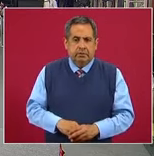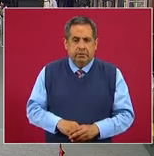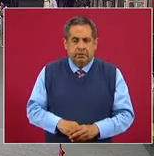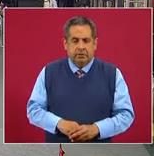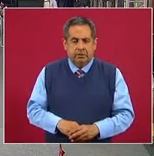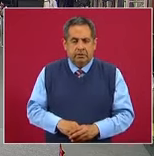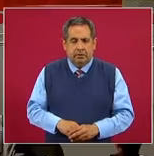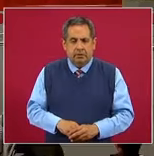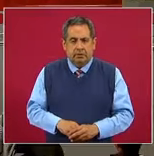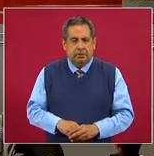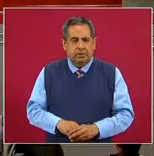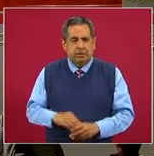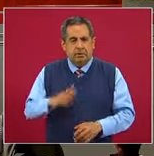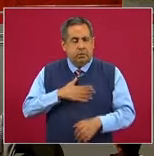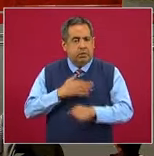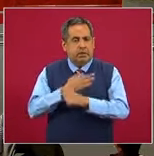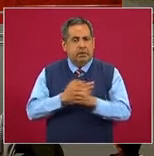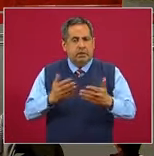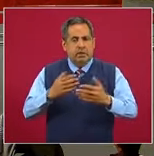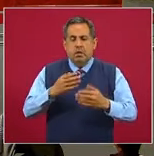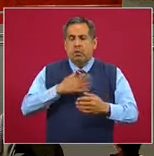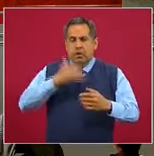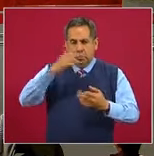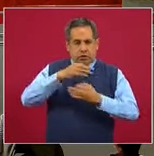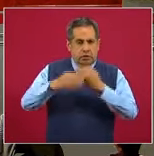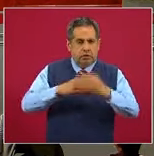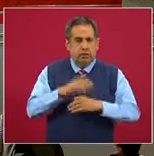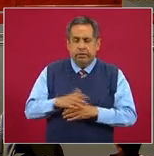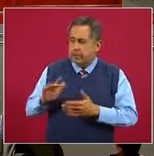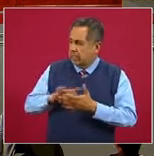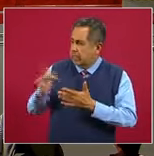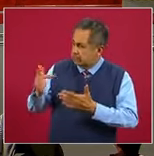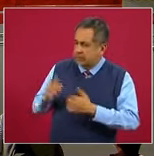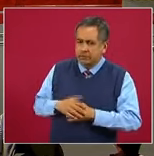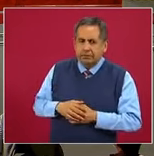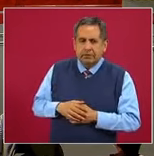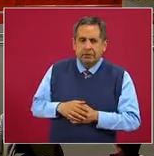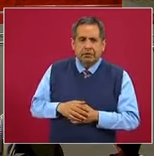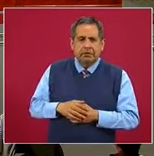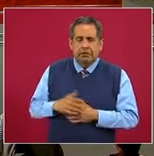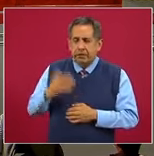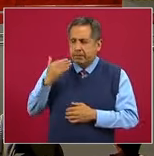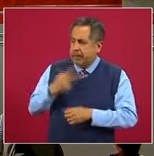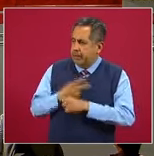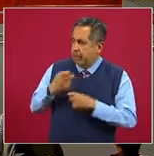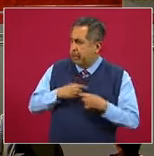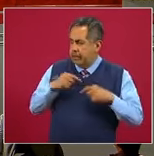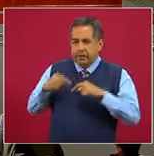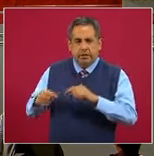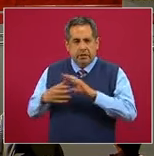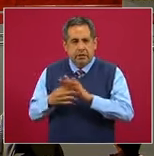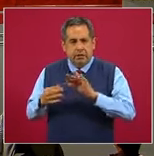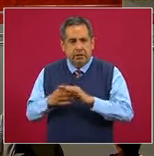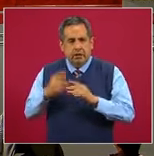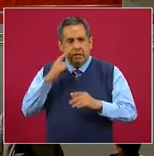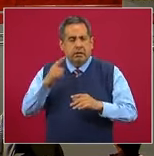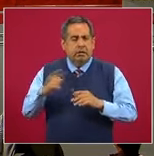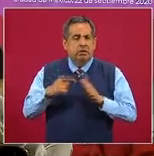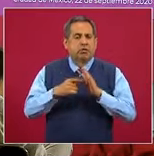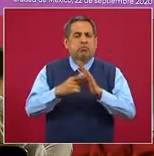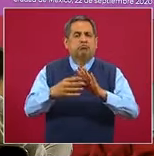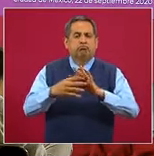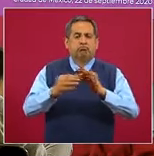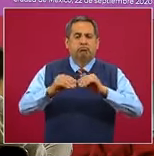Sí, bien, buenas tardes, buenas noches tengan todos. Muchísimas gracias por esta invitación para